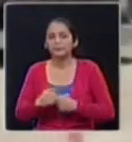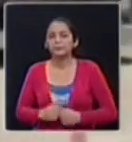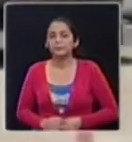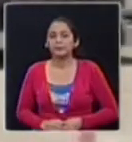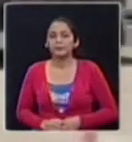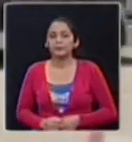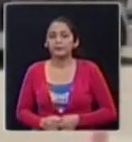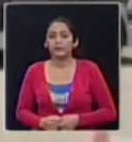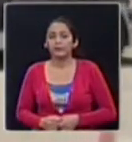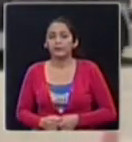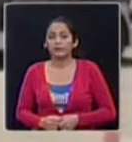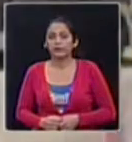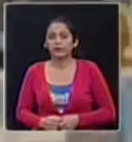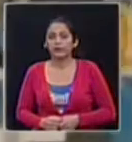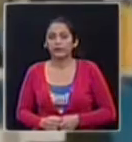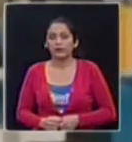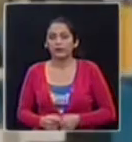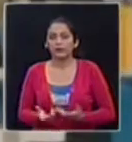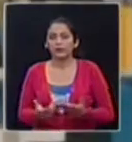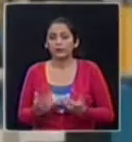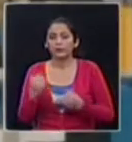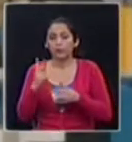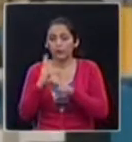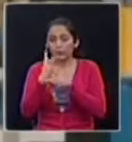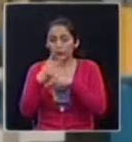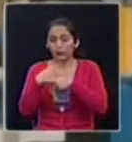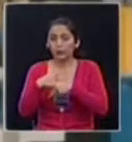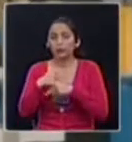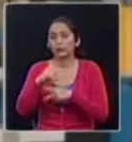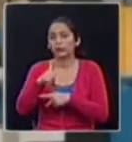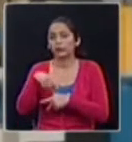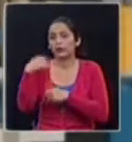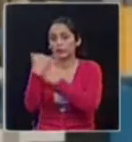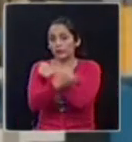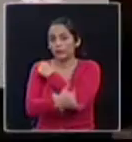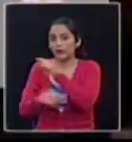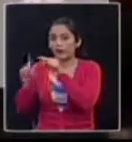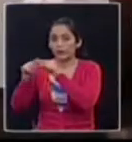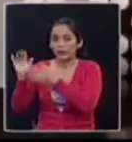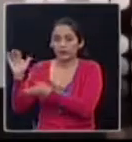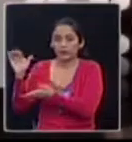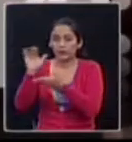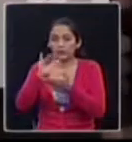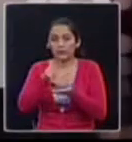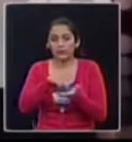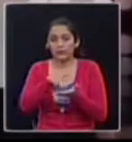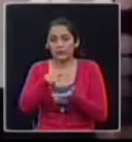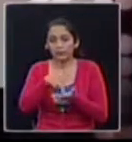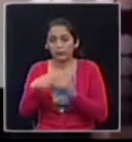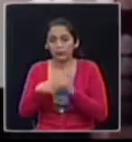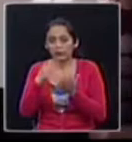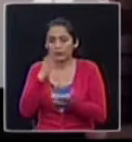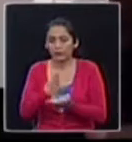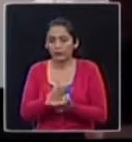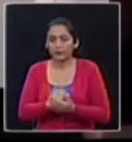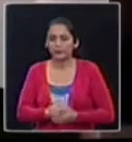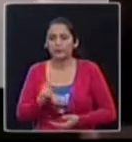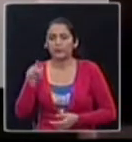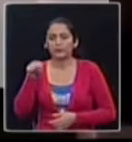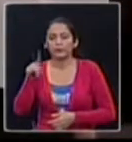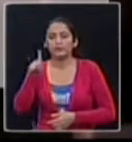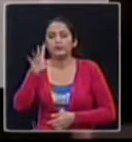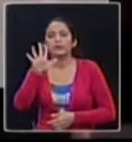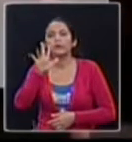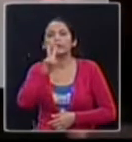las salvaguardias por balanza de pagos que duraron 2 años y 2 meses. 2.152 subpartidas arancelarias